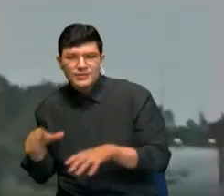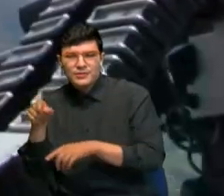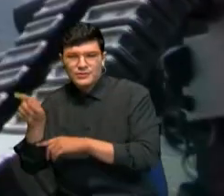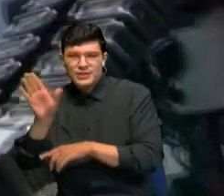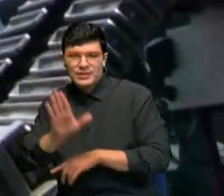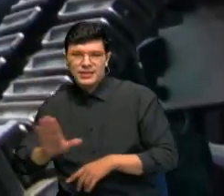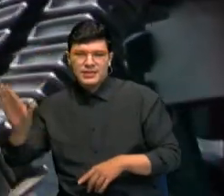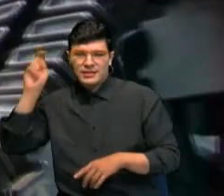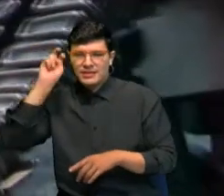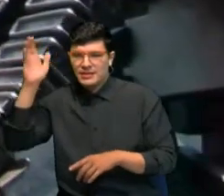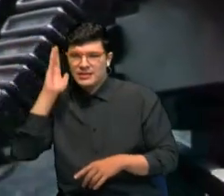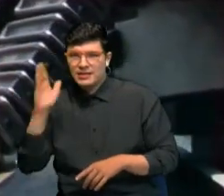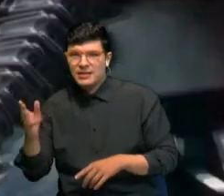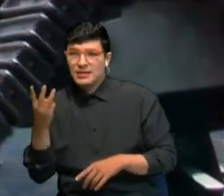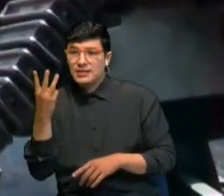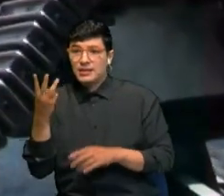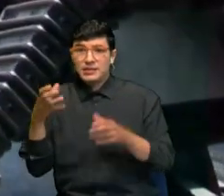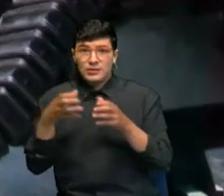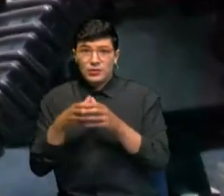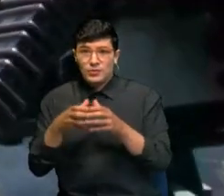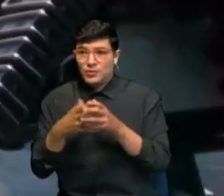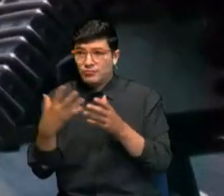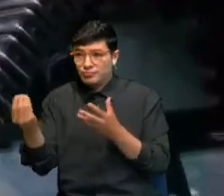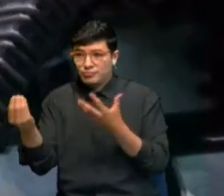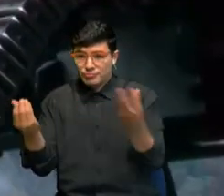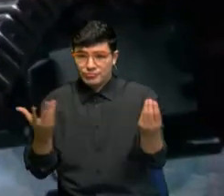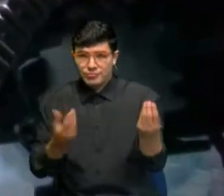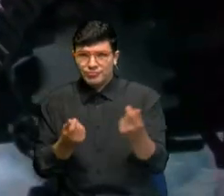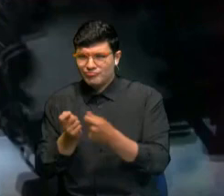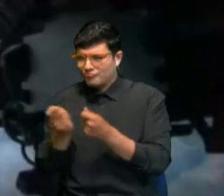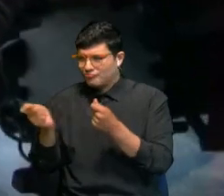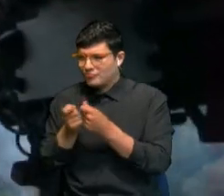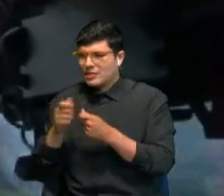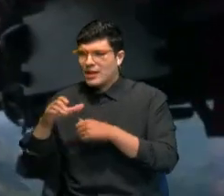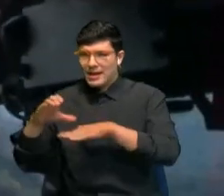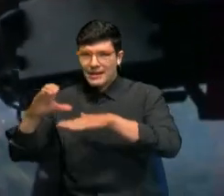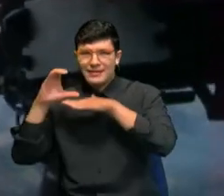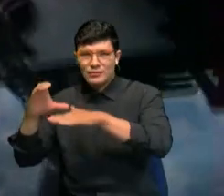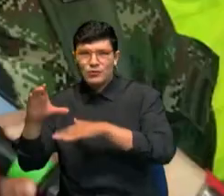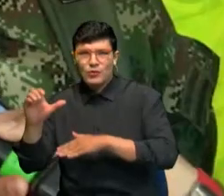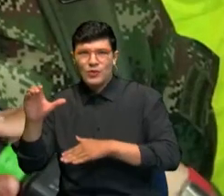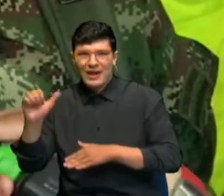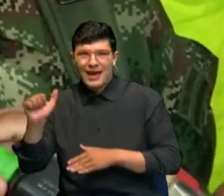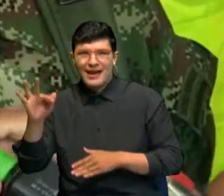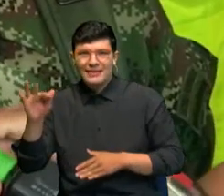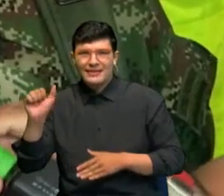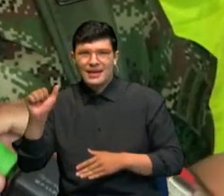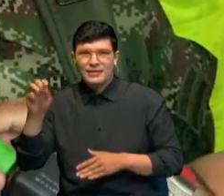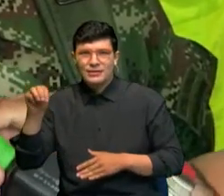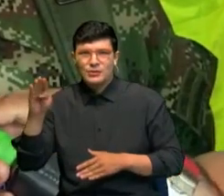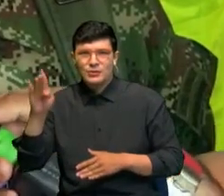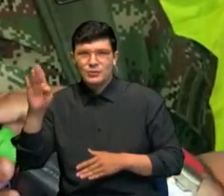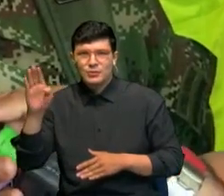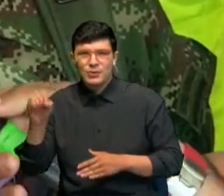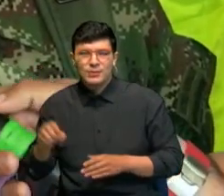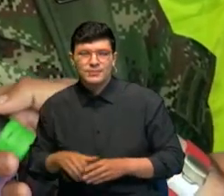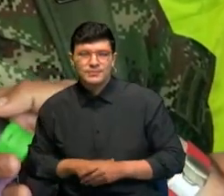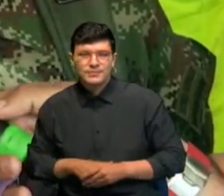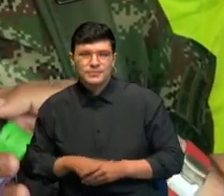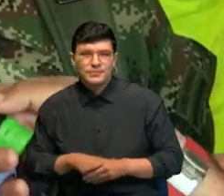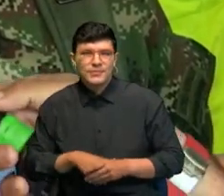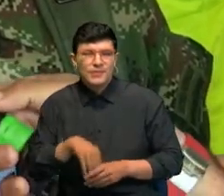santander tres grupos teniendo como epicentro los municipios del catatumbo estamos trabajando en las disidencias